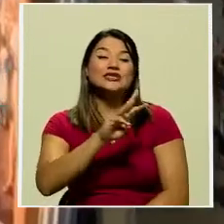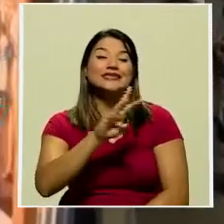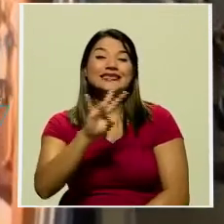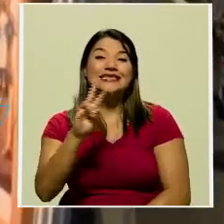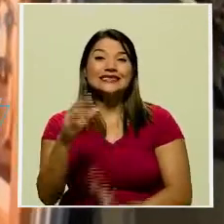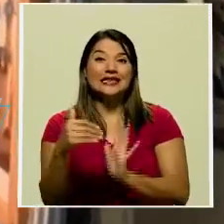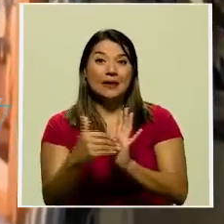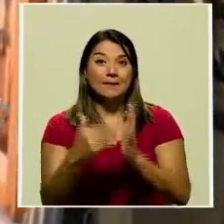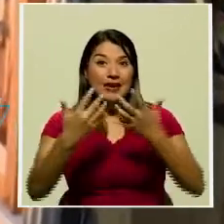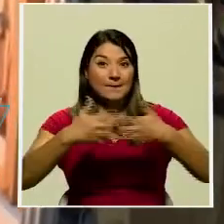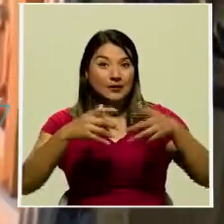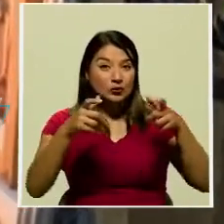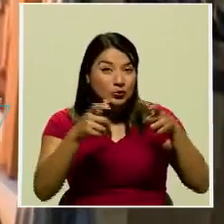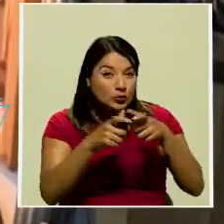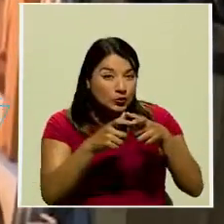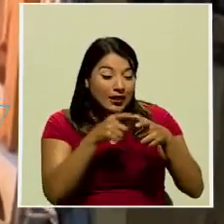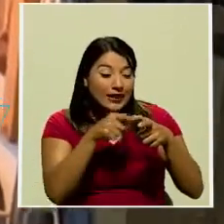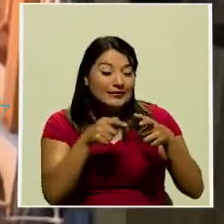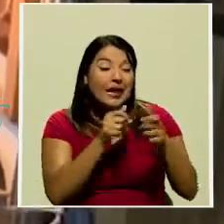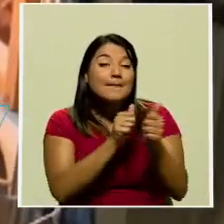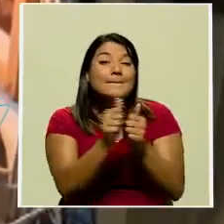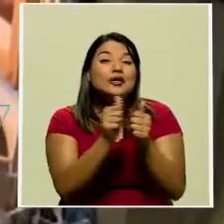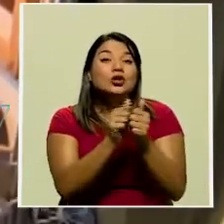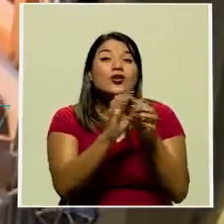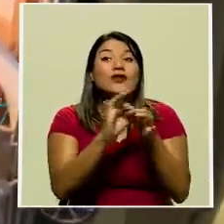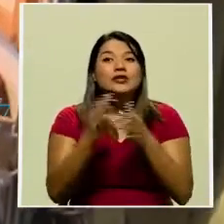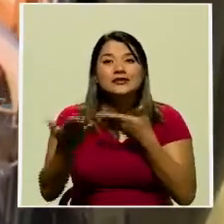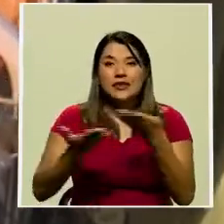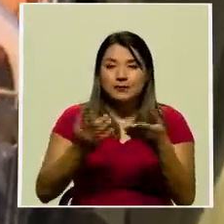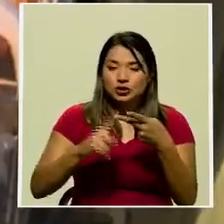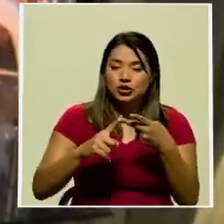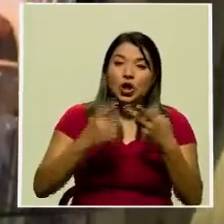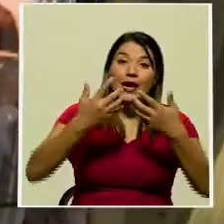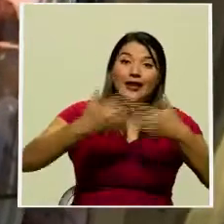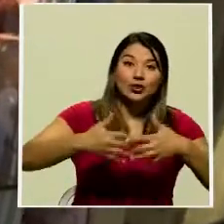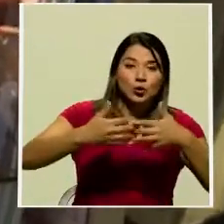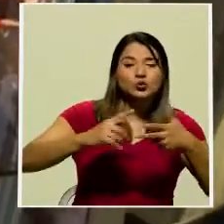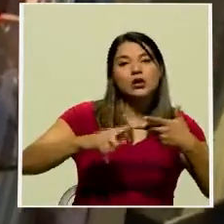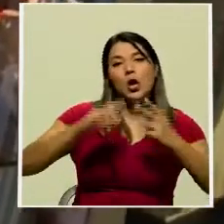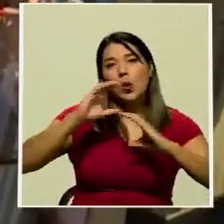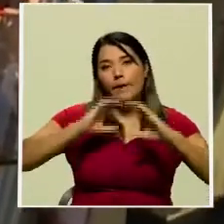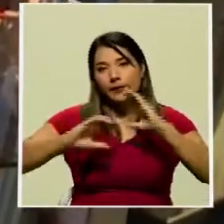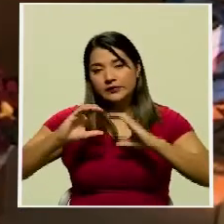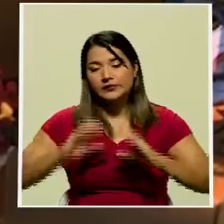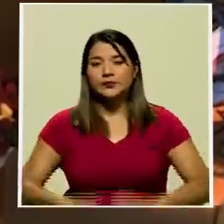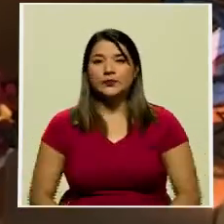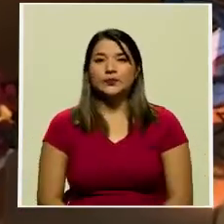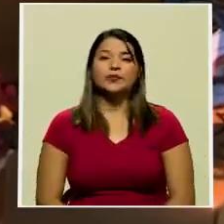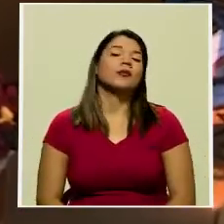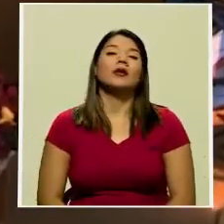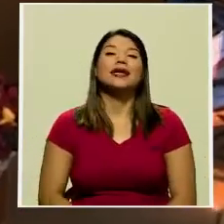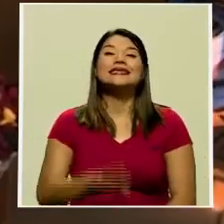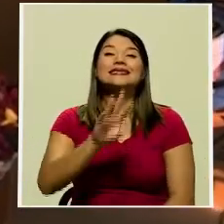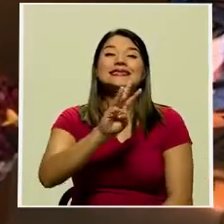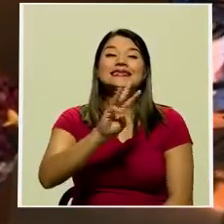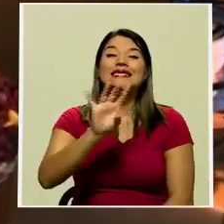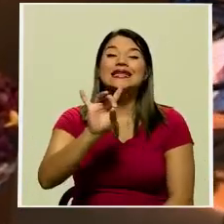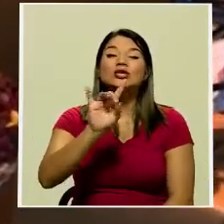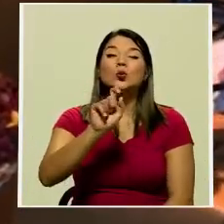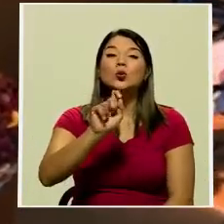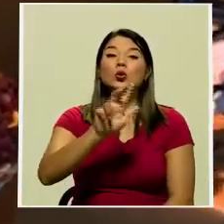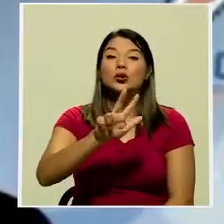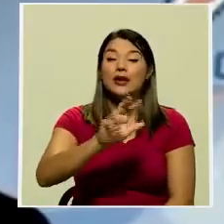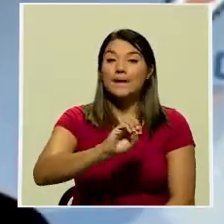la mayoría se dedican a los servicios, seguido de la industria y el comercio. El 68.3% de las